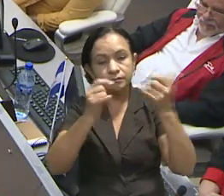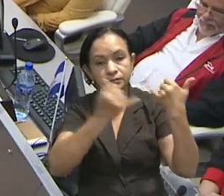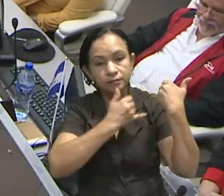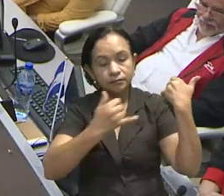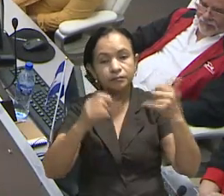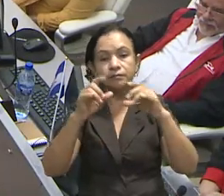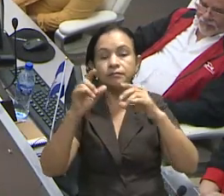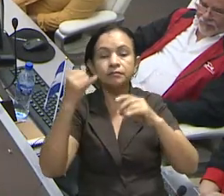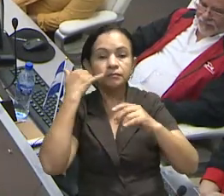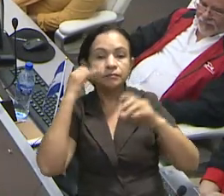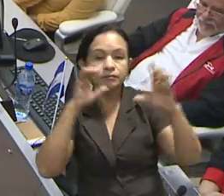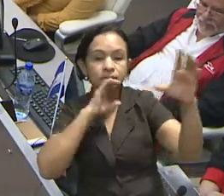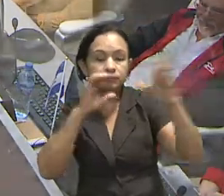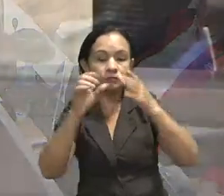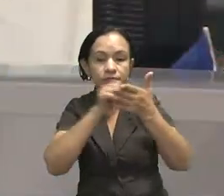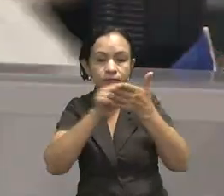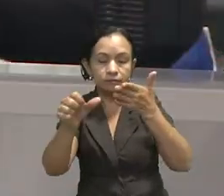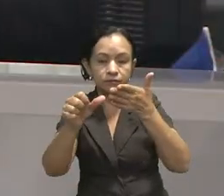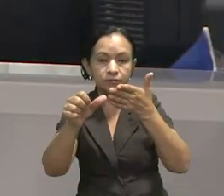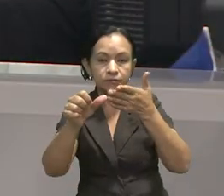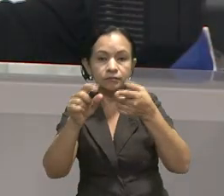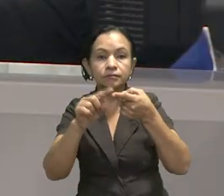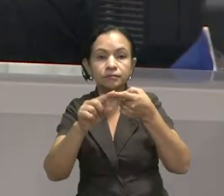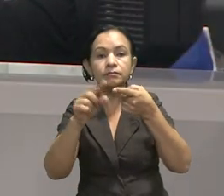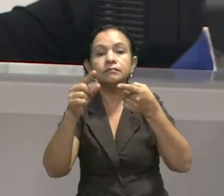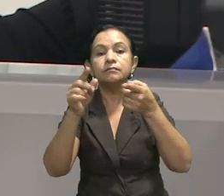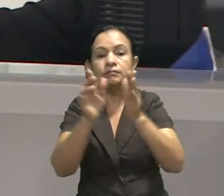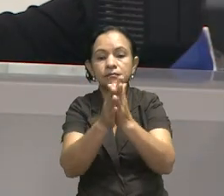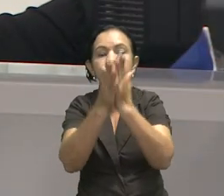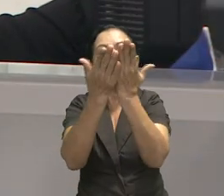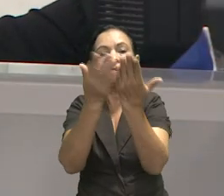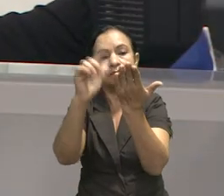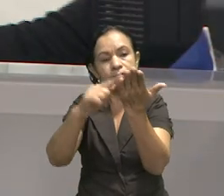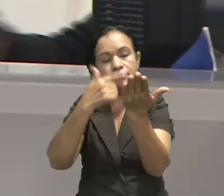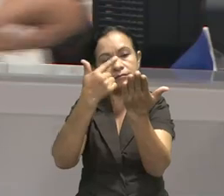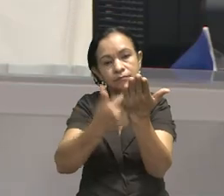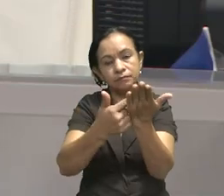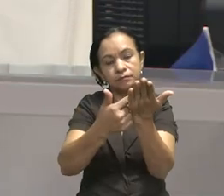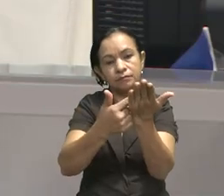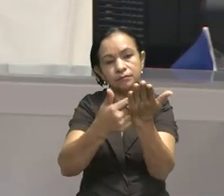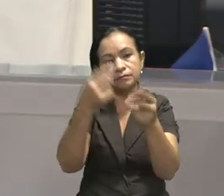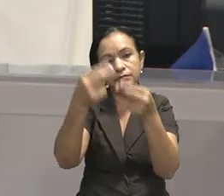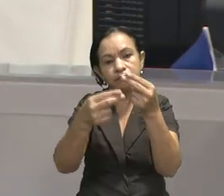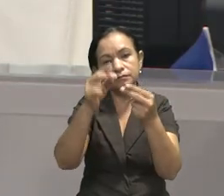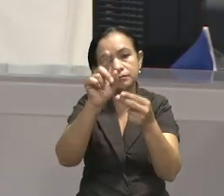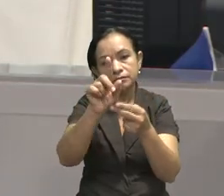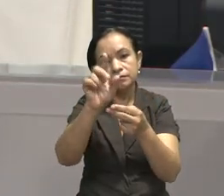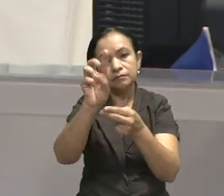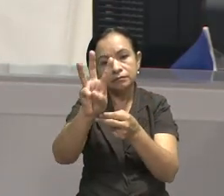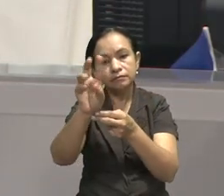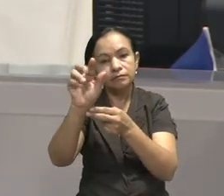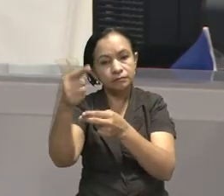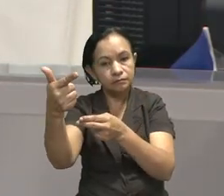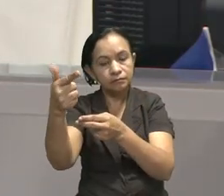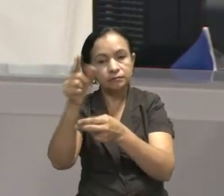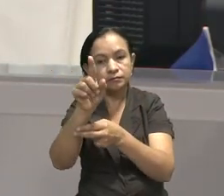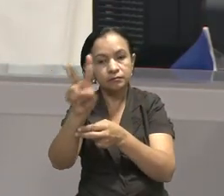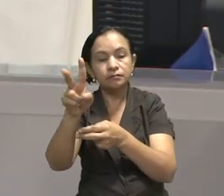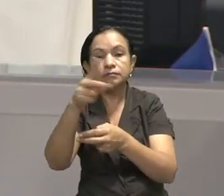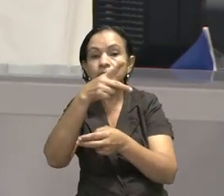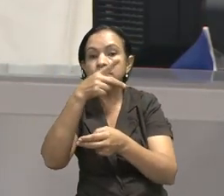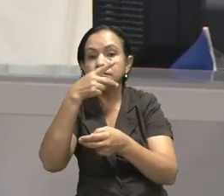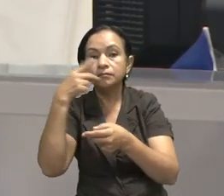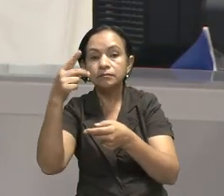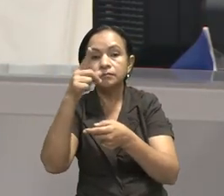Nicaragüense de Telecomunicaciones y Correos Telcor, publicado en la Gaceta Diario Oficial número 137 del 12 de